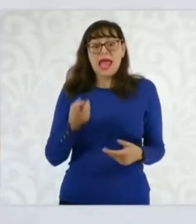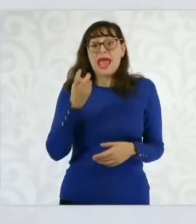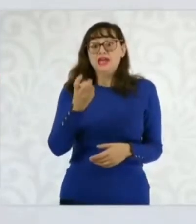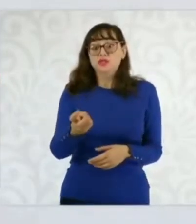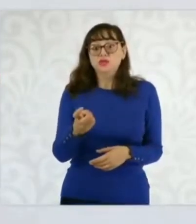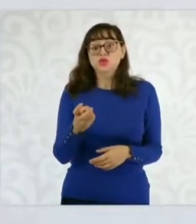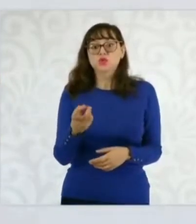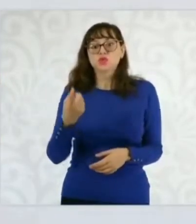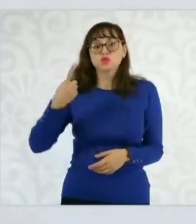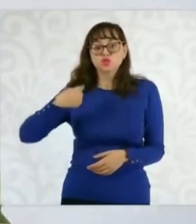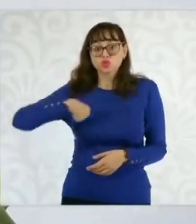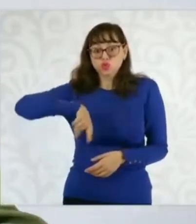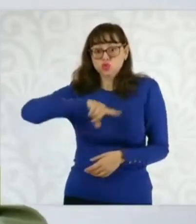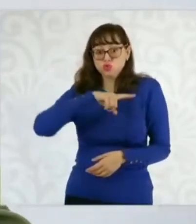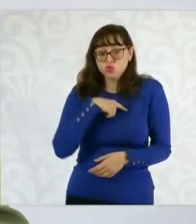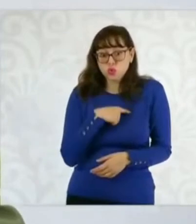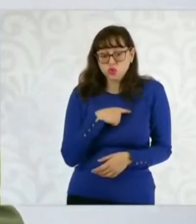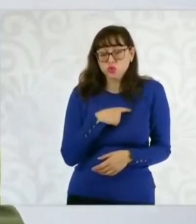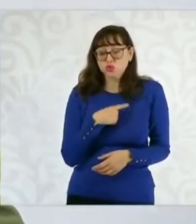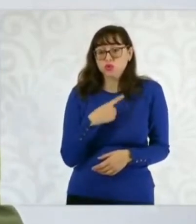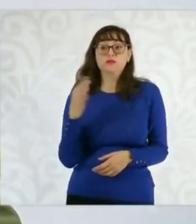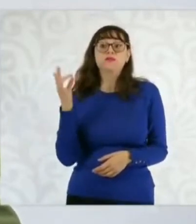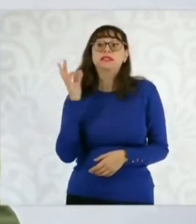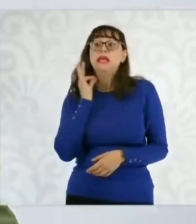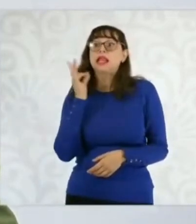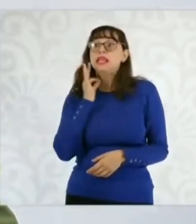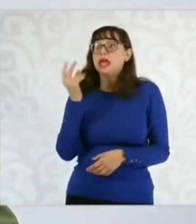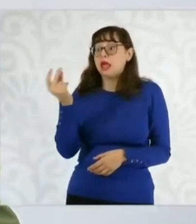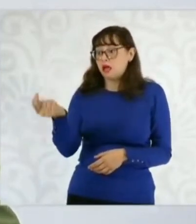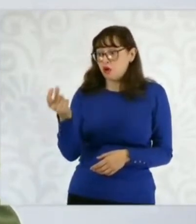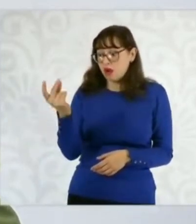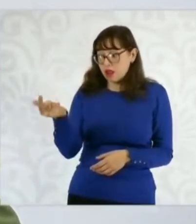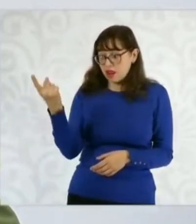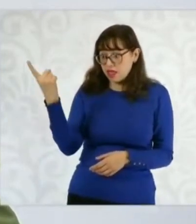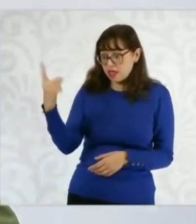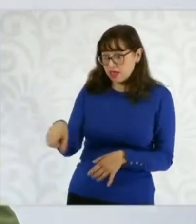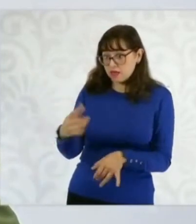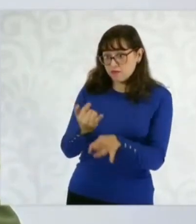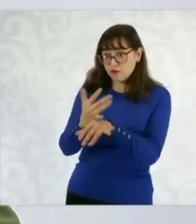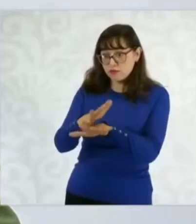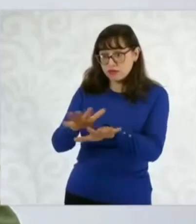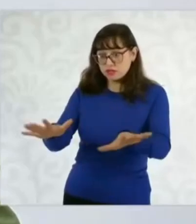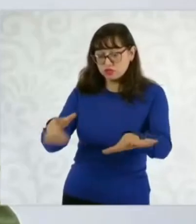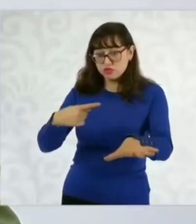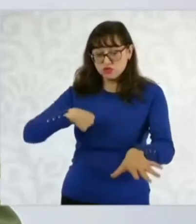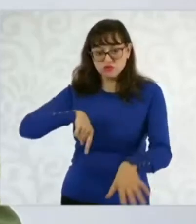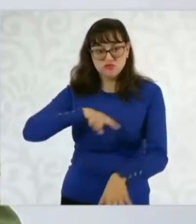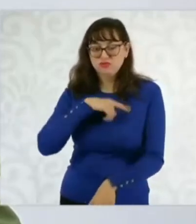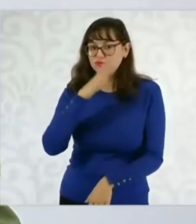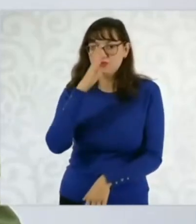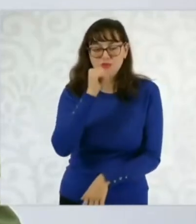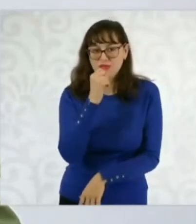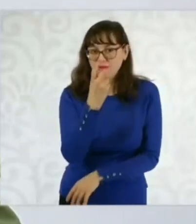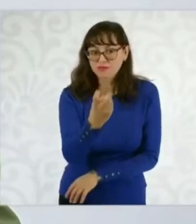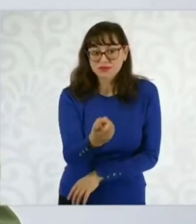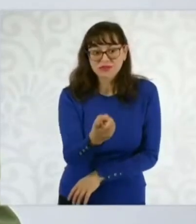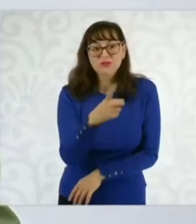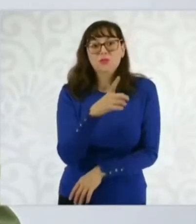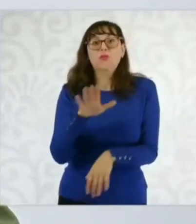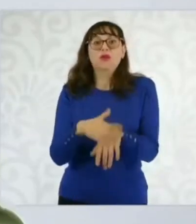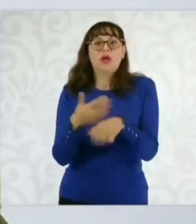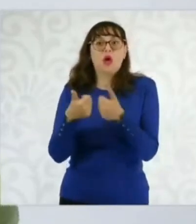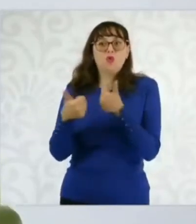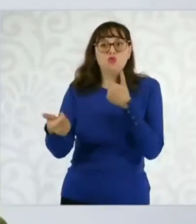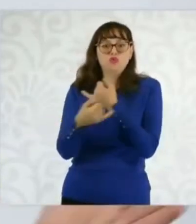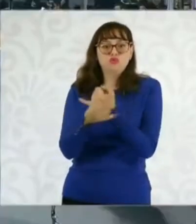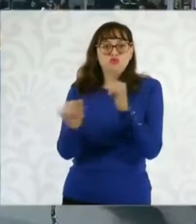las fiscalías, incluyendo la militar. Y en ese sentido, ellos en su momento pues informarán los